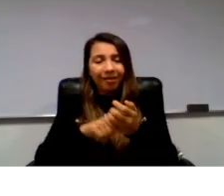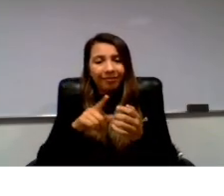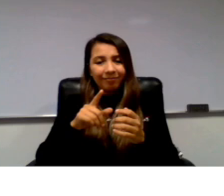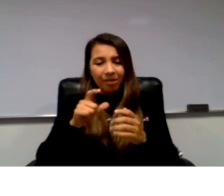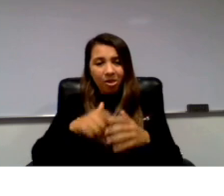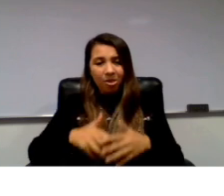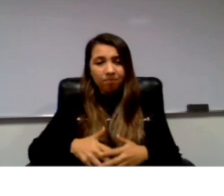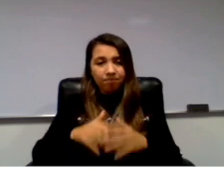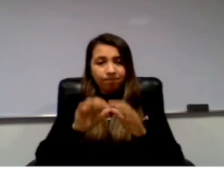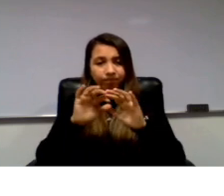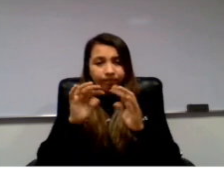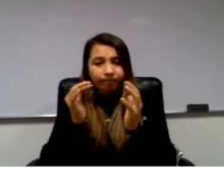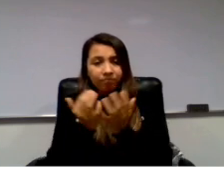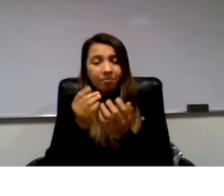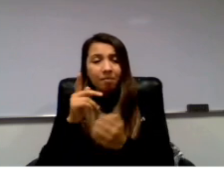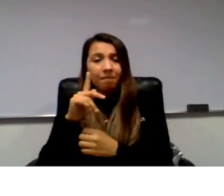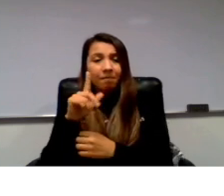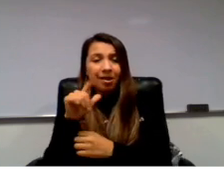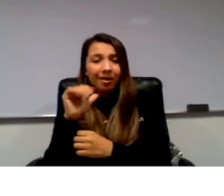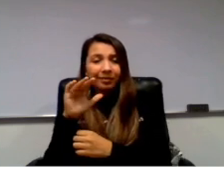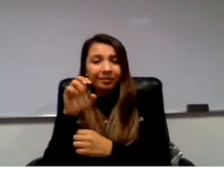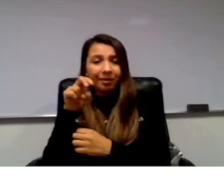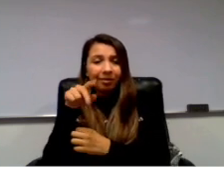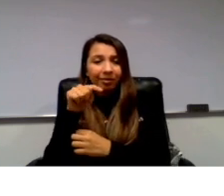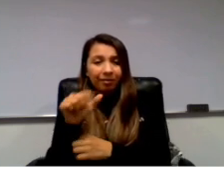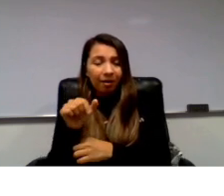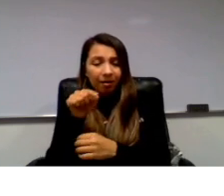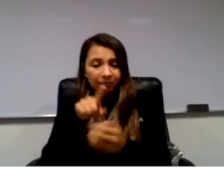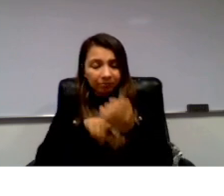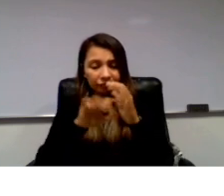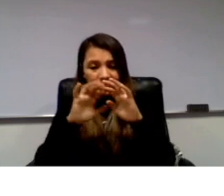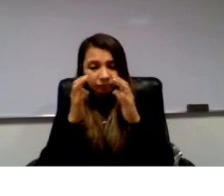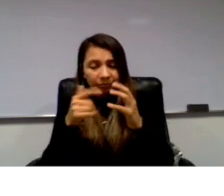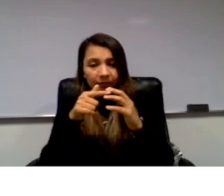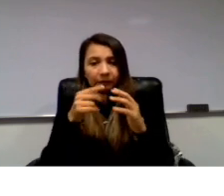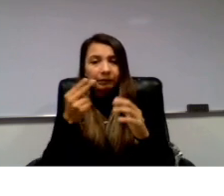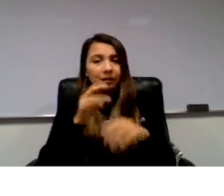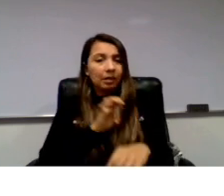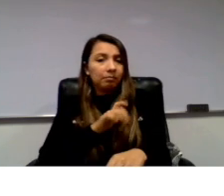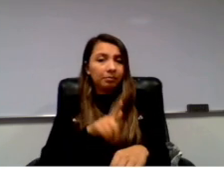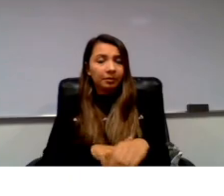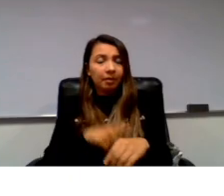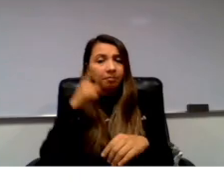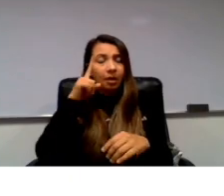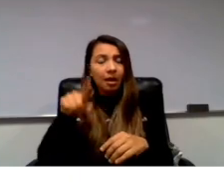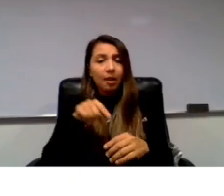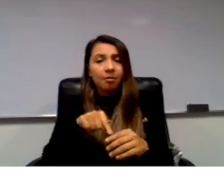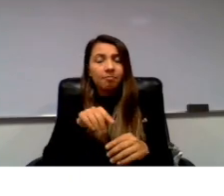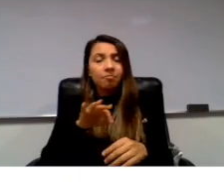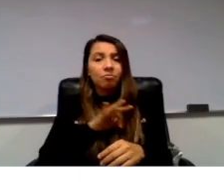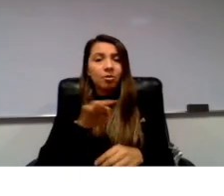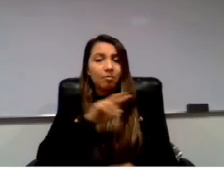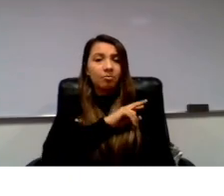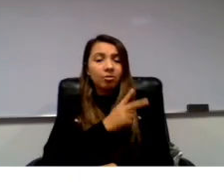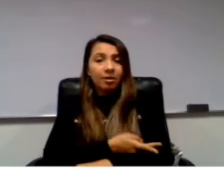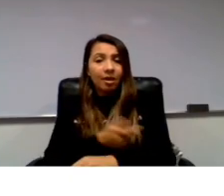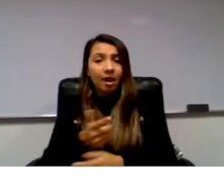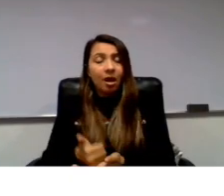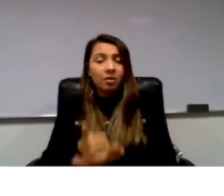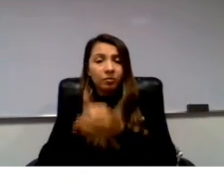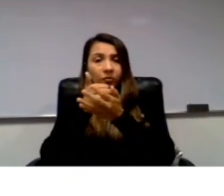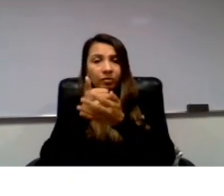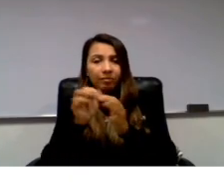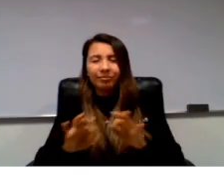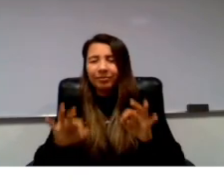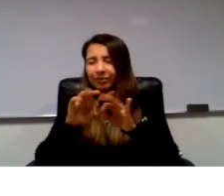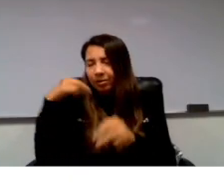que funcione, ¿no? La placenta. Y esta proteína, muy importante, no